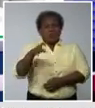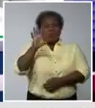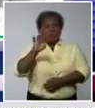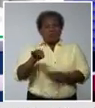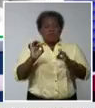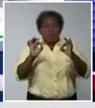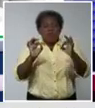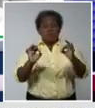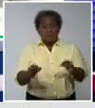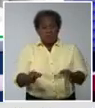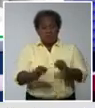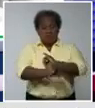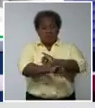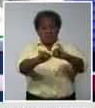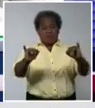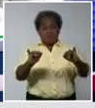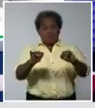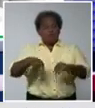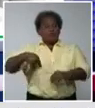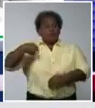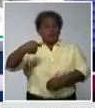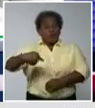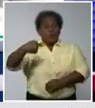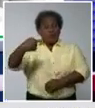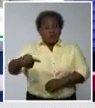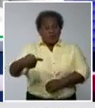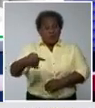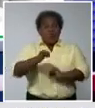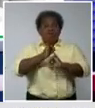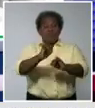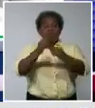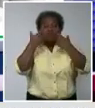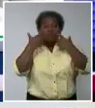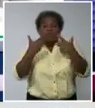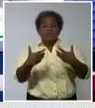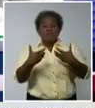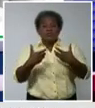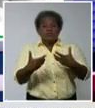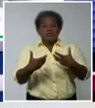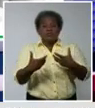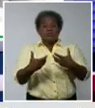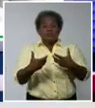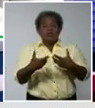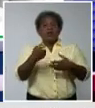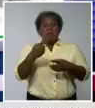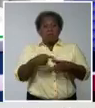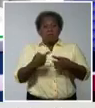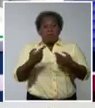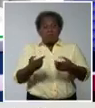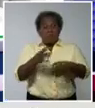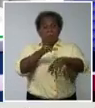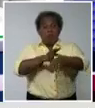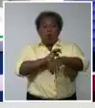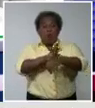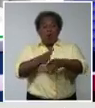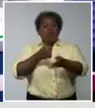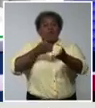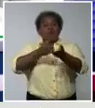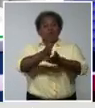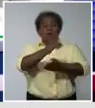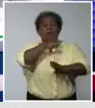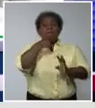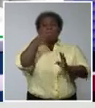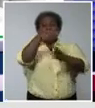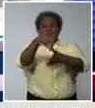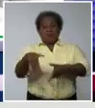damos esta información tan necesaria porque sigue matando la COVID-19 en todo el planeta.